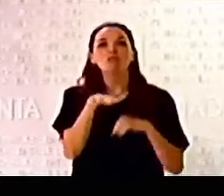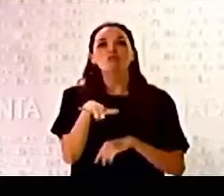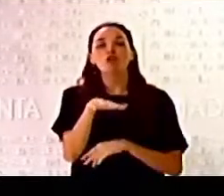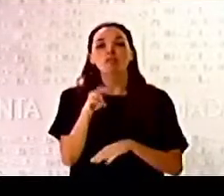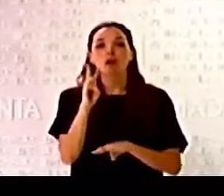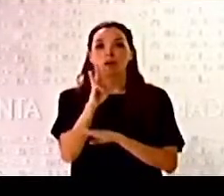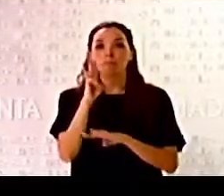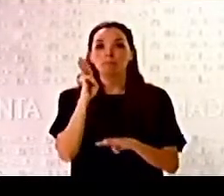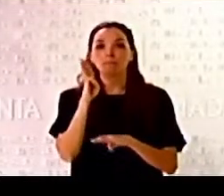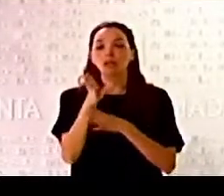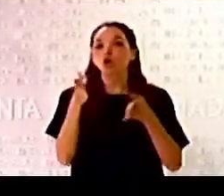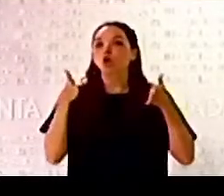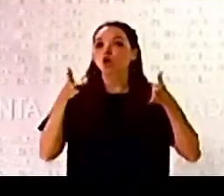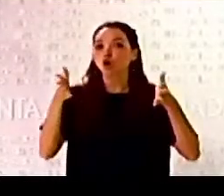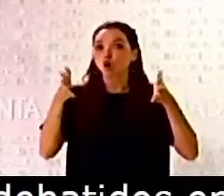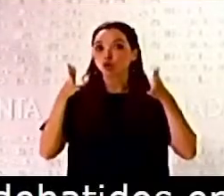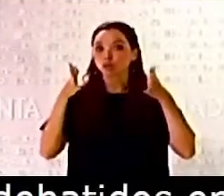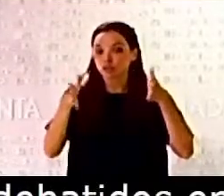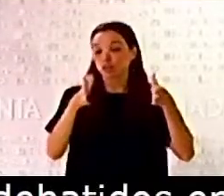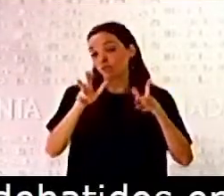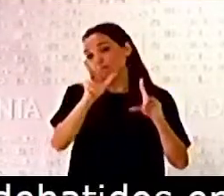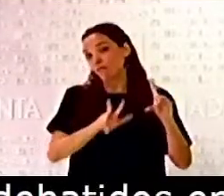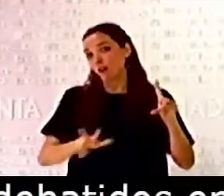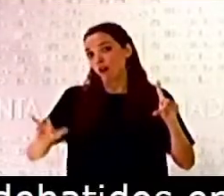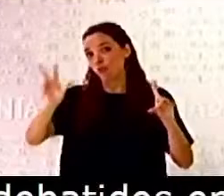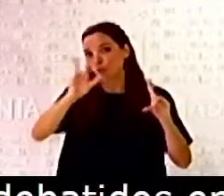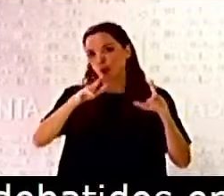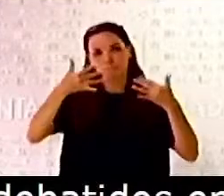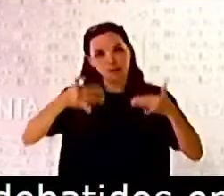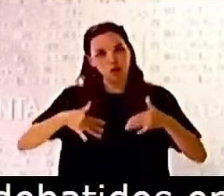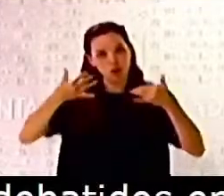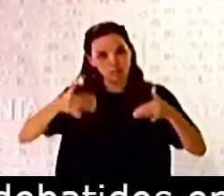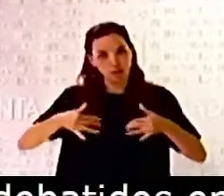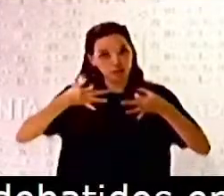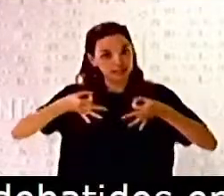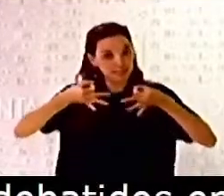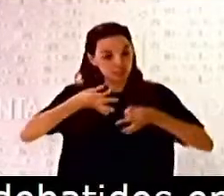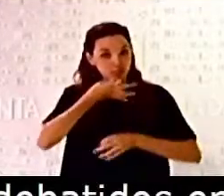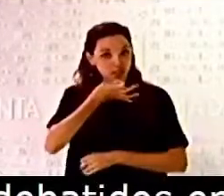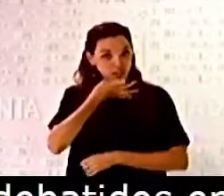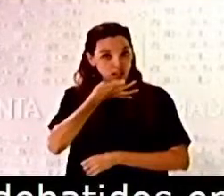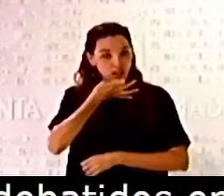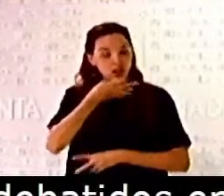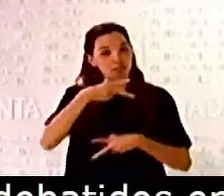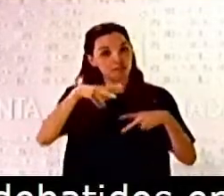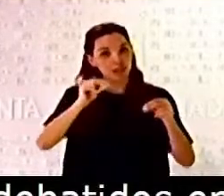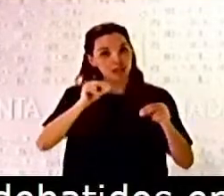Consejo Interterritorial del Sistema Nacional de Salud, como cada miércoles por la tarde.